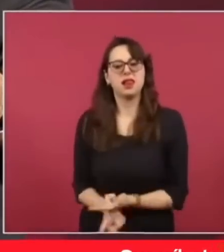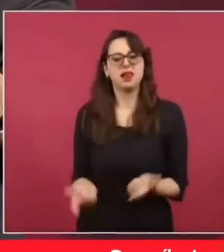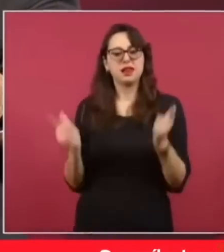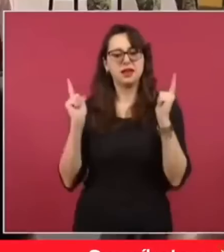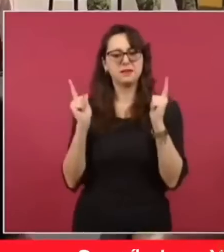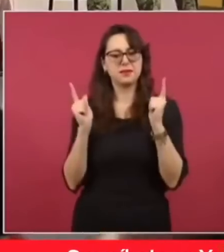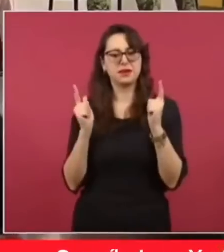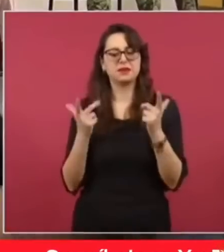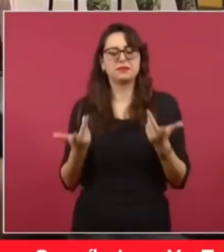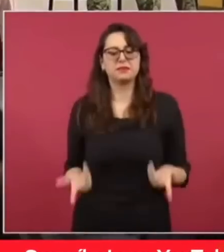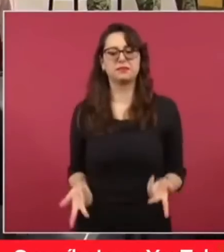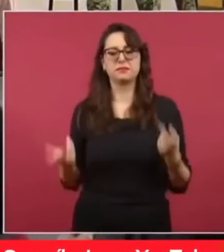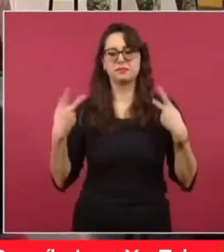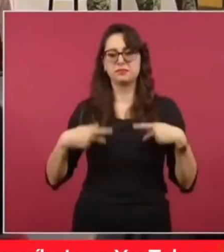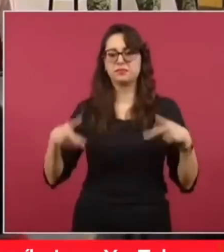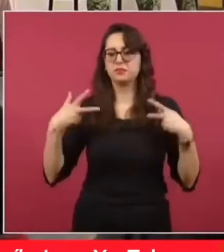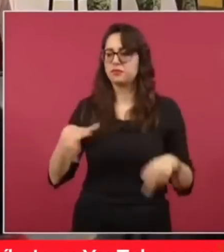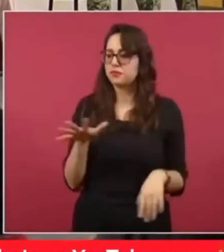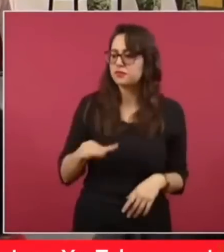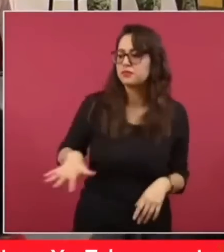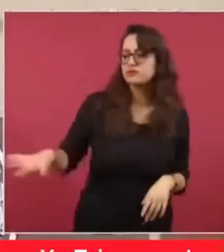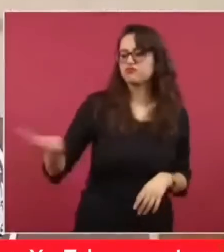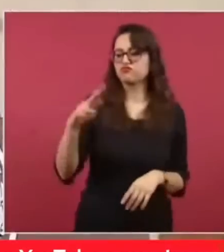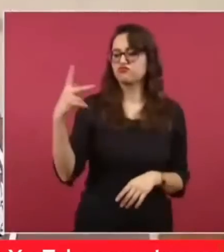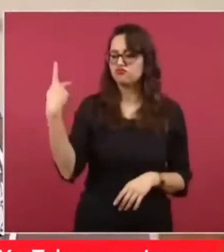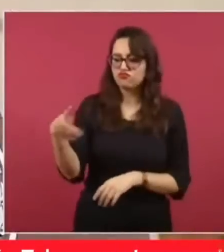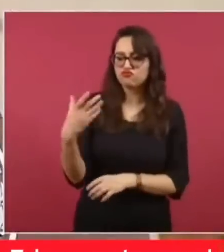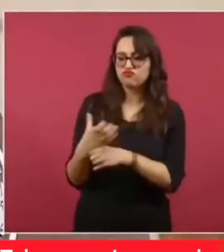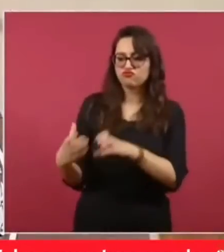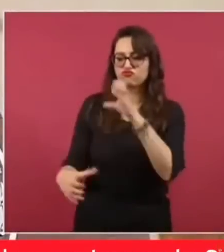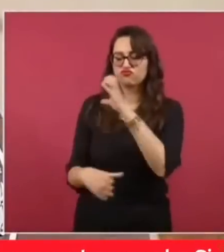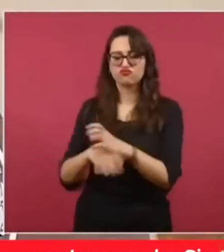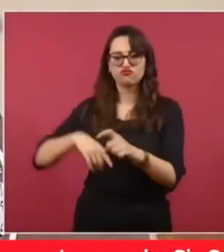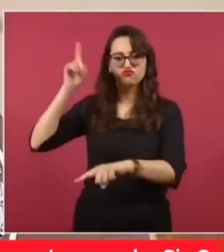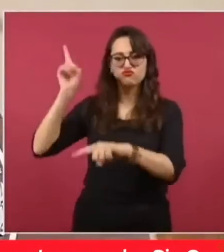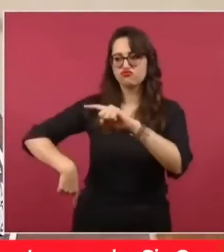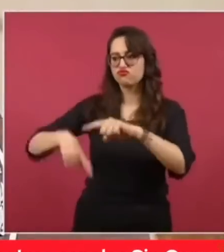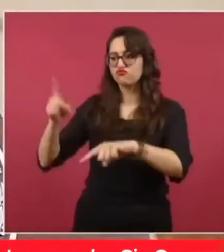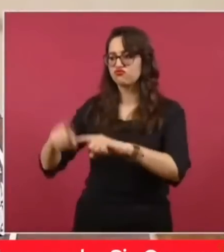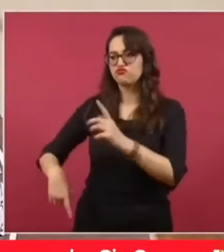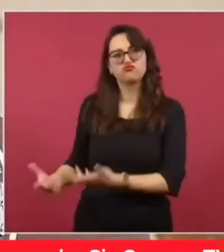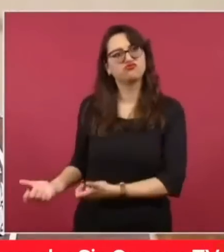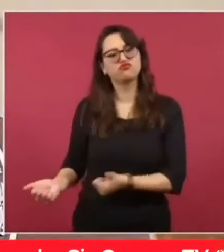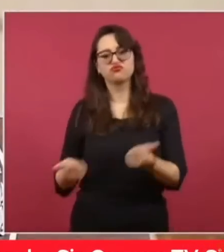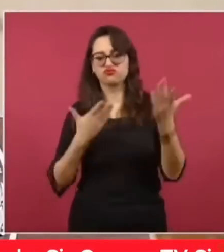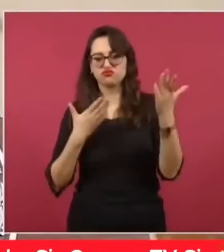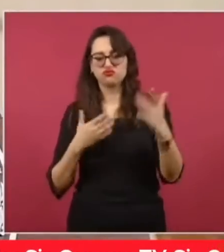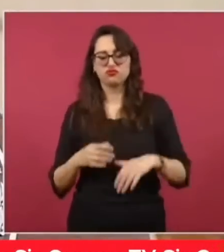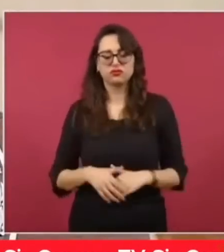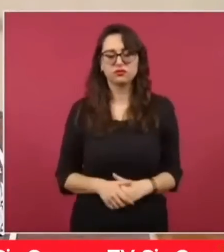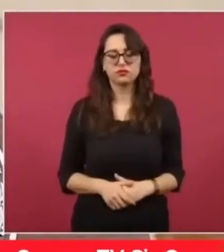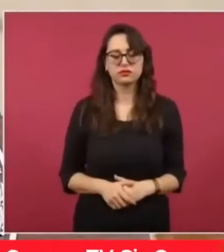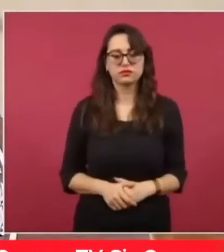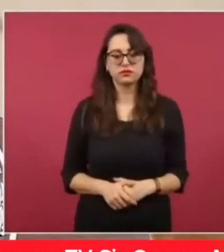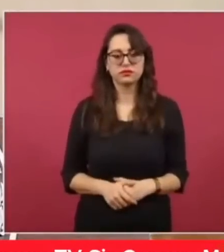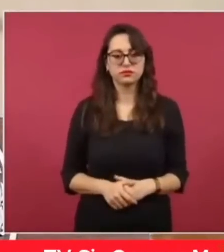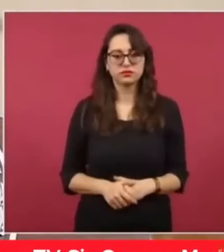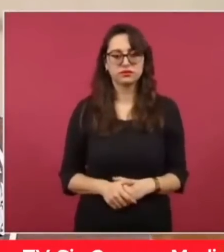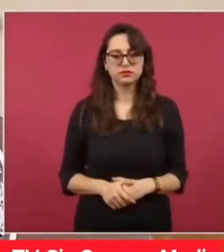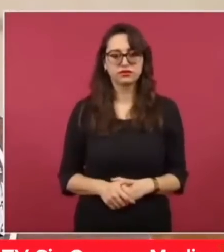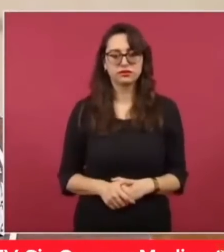y despojar a los pueblos de sus recursos naturales. Ahí